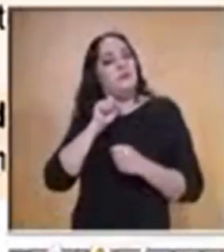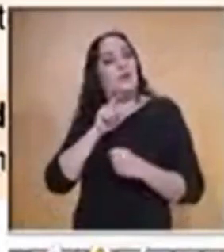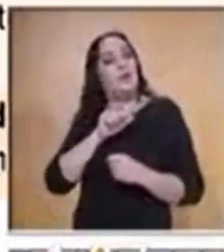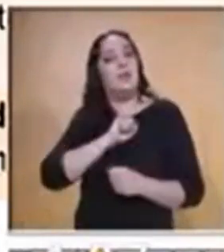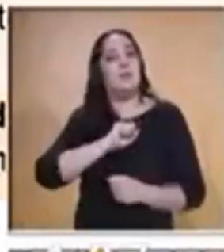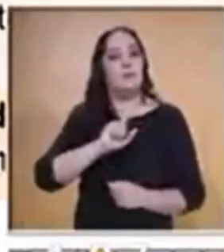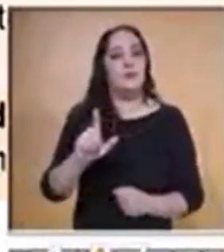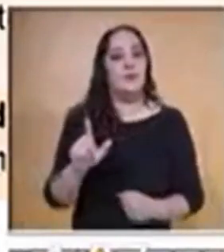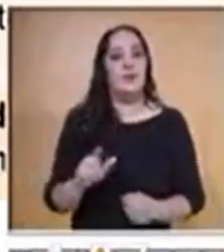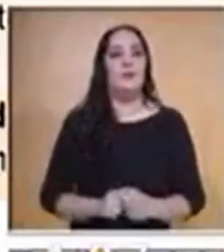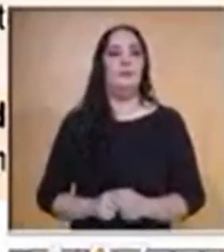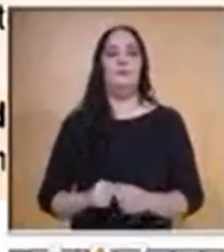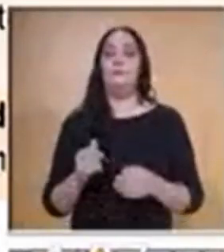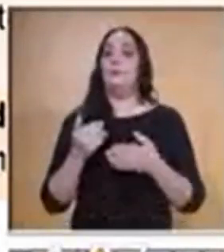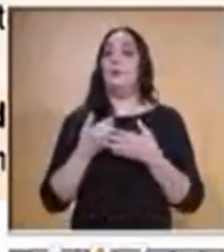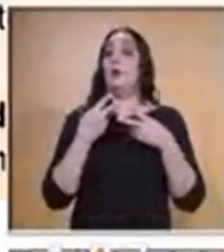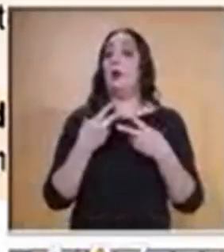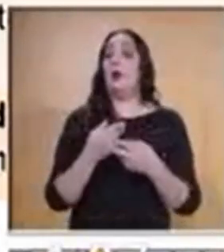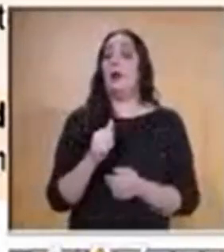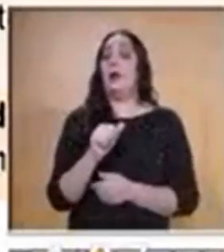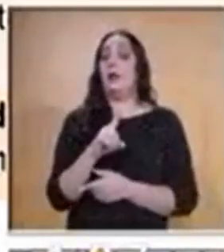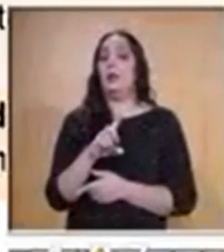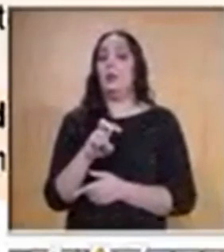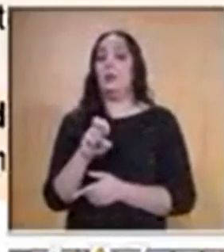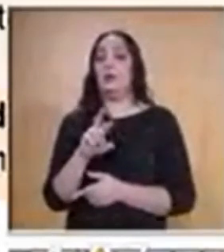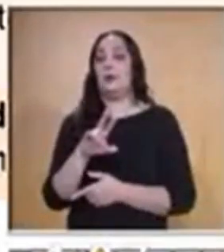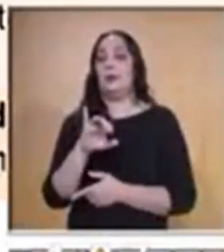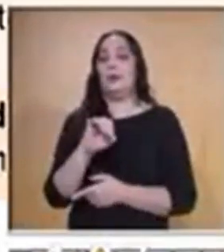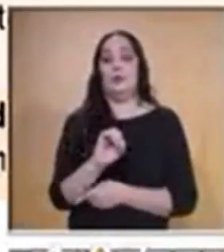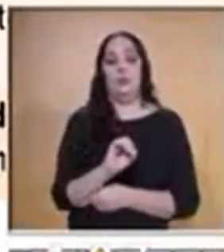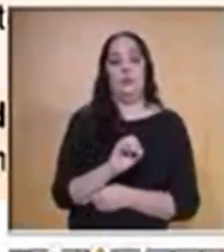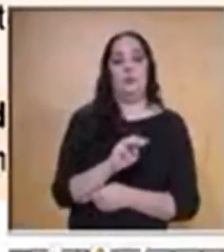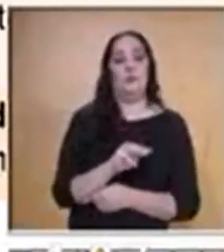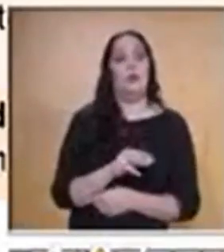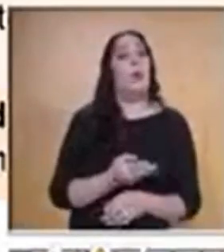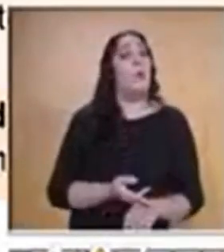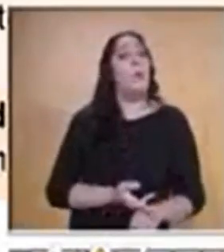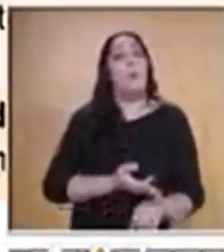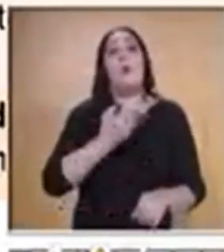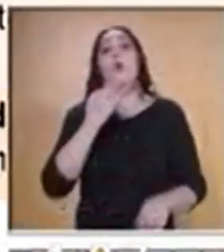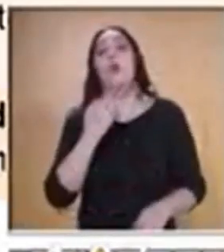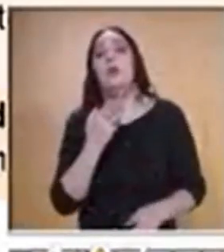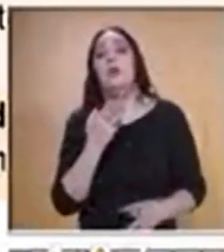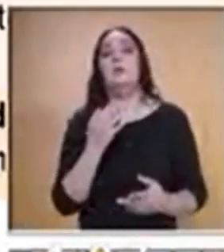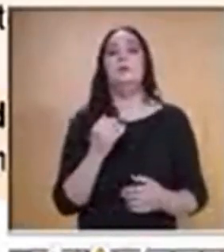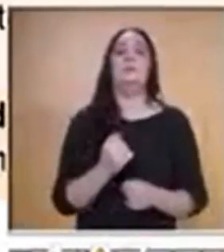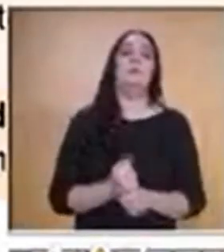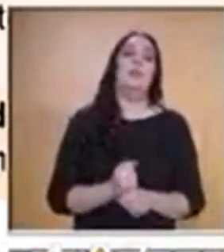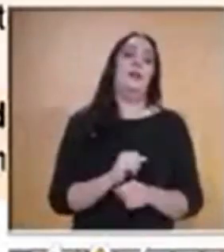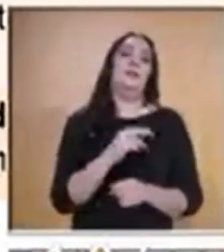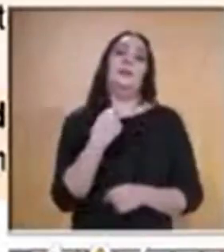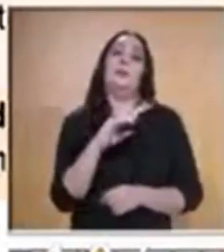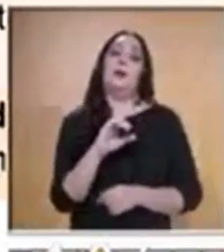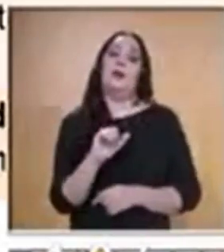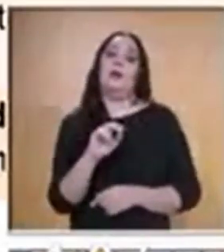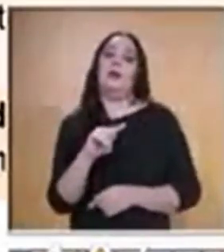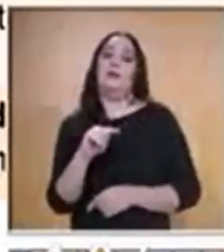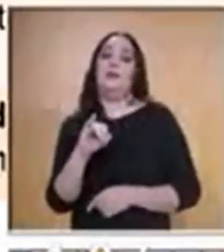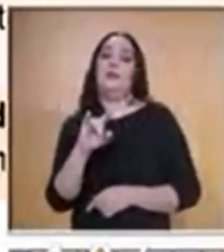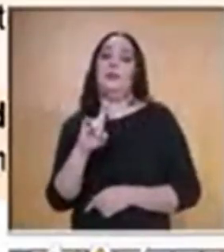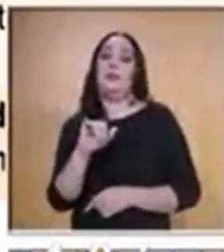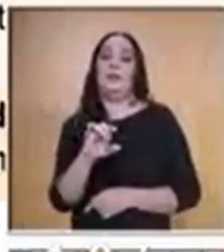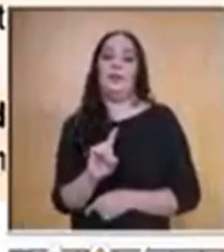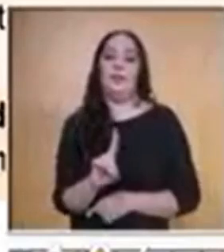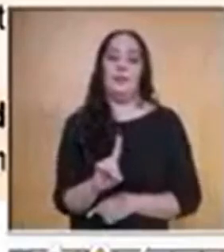este caso, el adverbio muy es de cantidad y el adverbio por lo tanto es de afirmación. En el caso de los